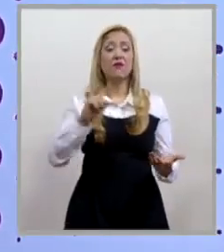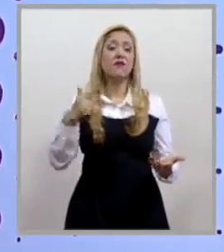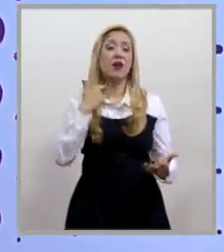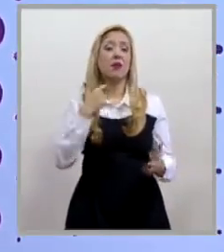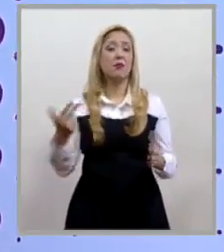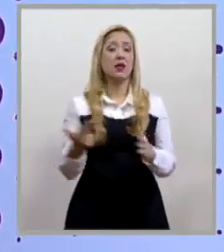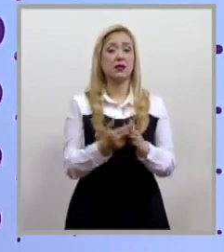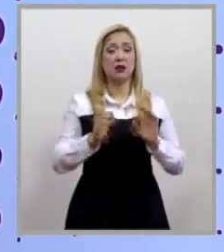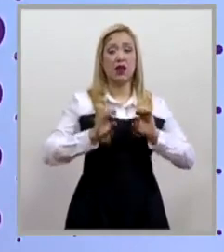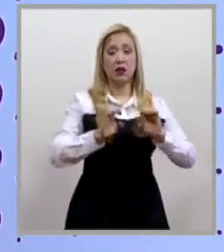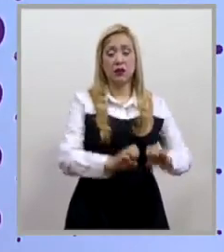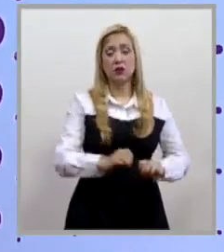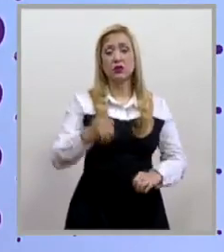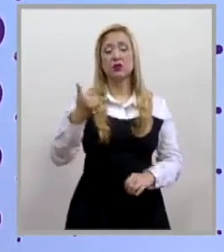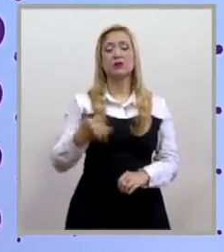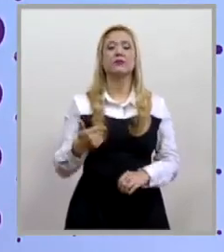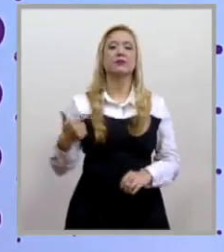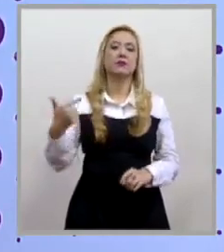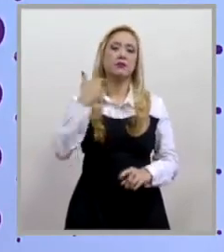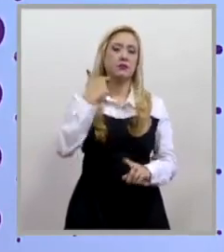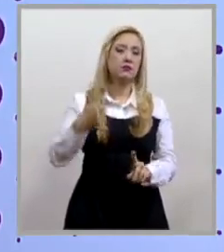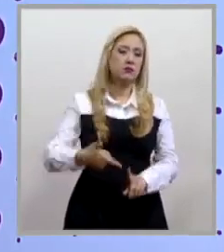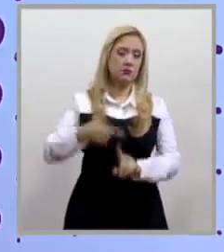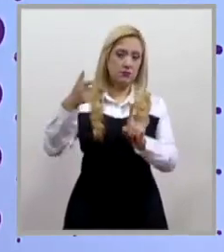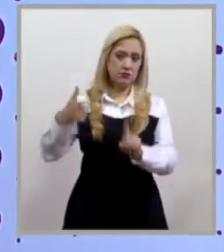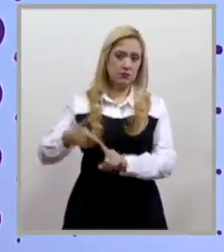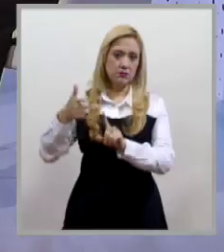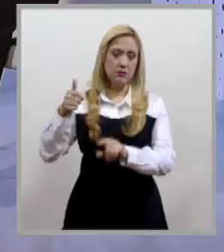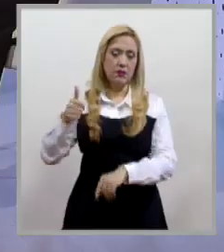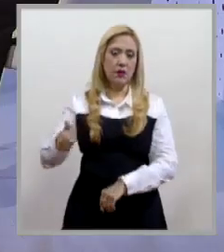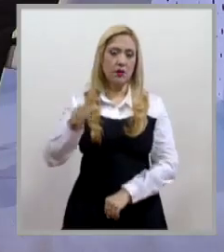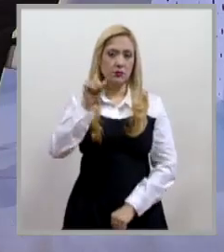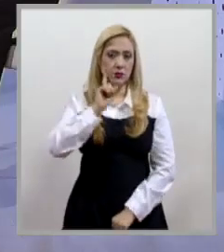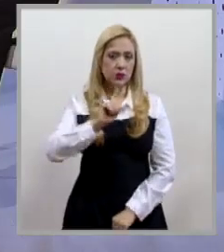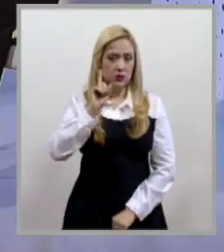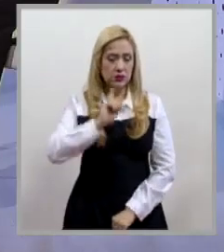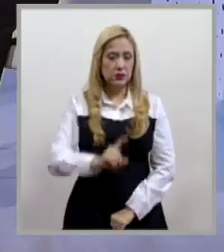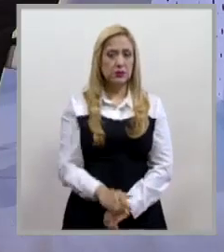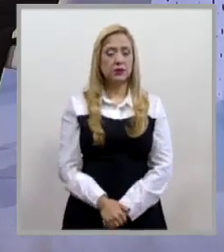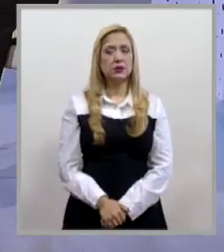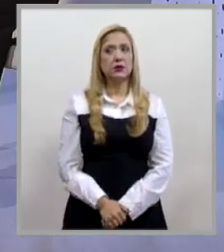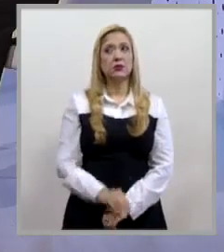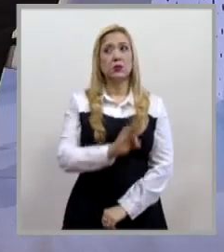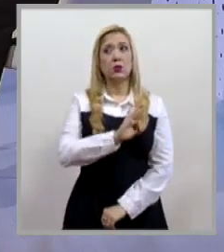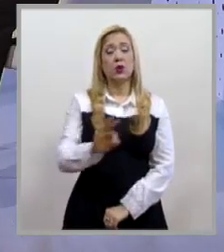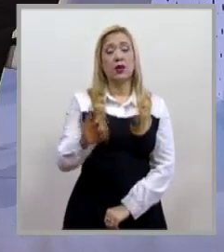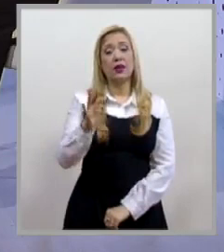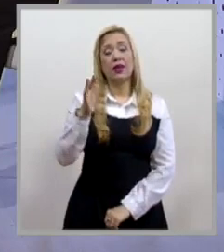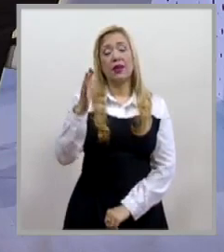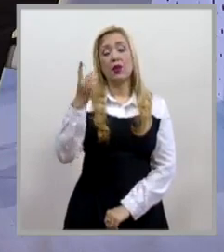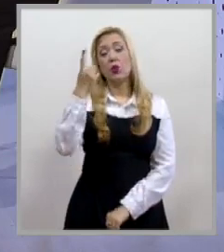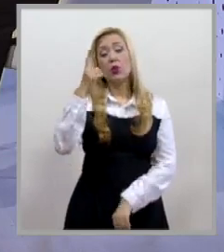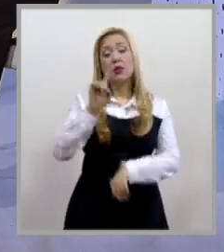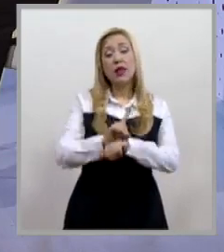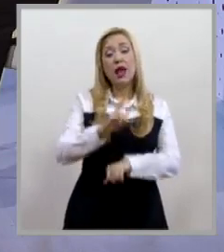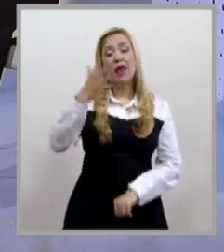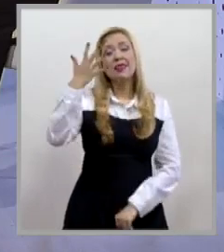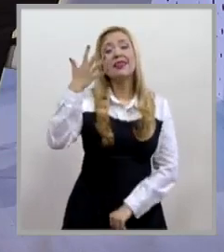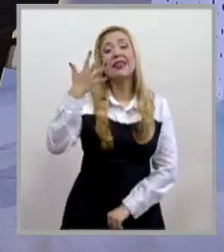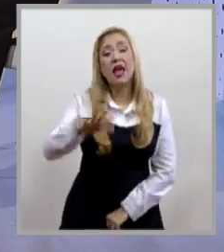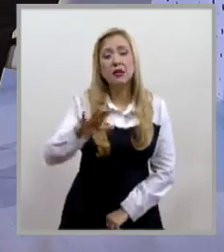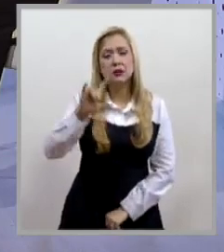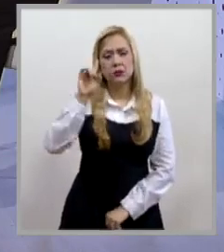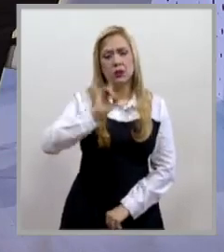feminicidios y homicidios dolosos de mujeres, estamos hablando de 10 al día. O sea, es una